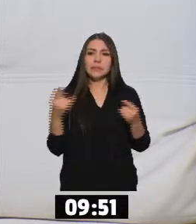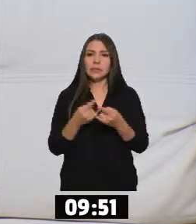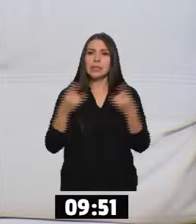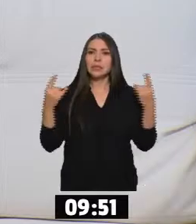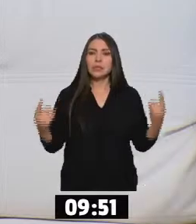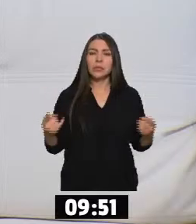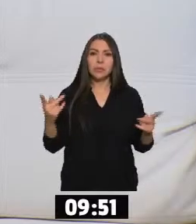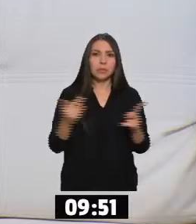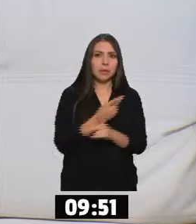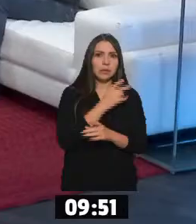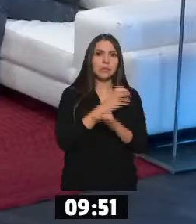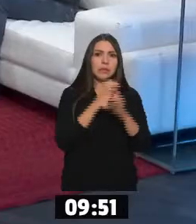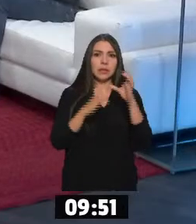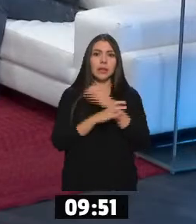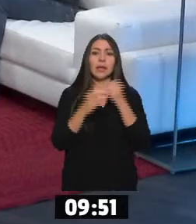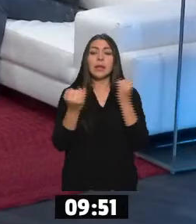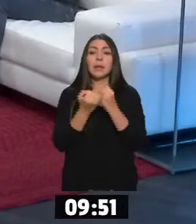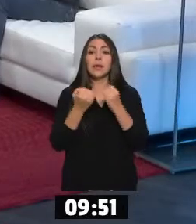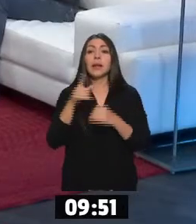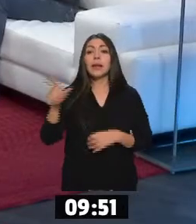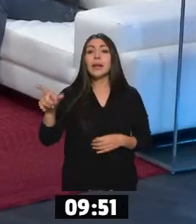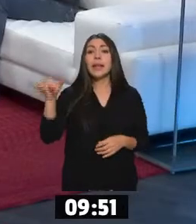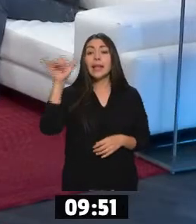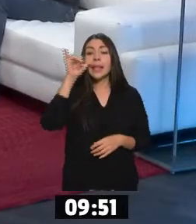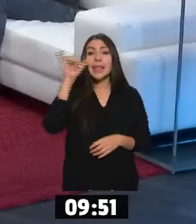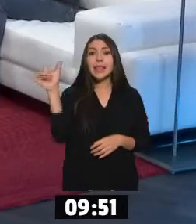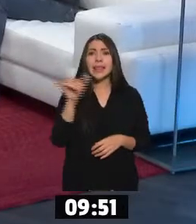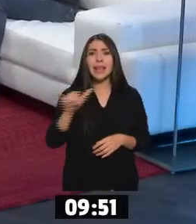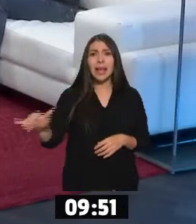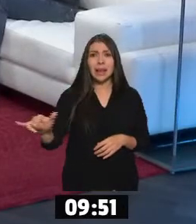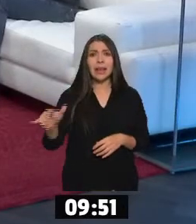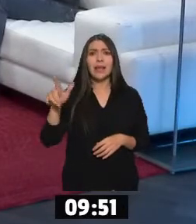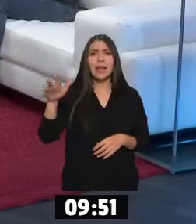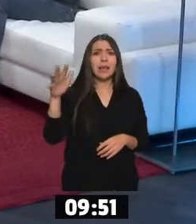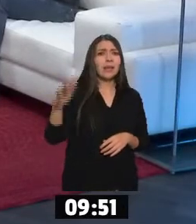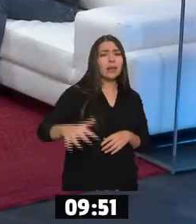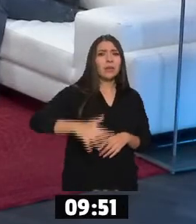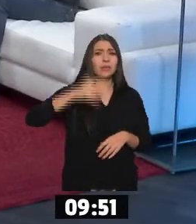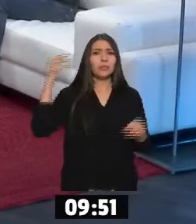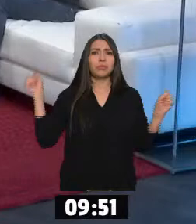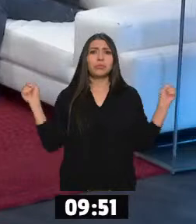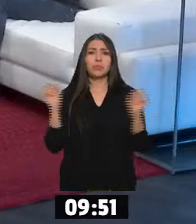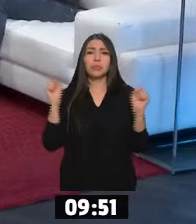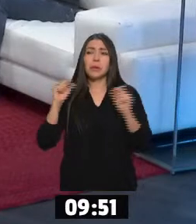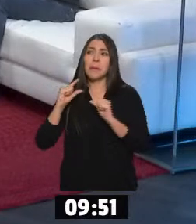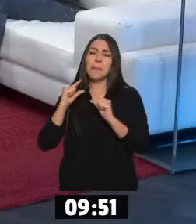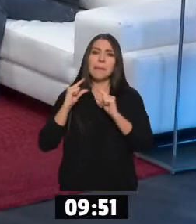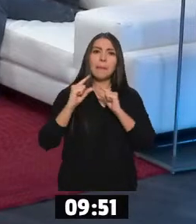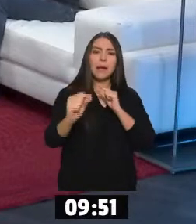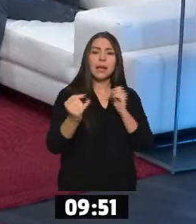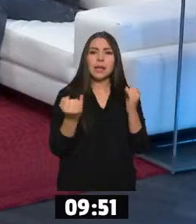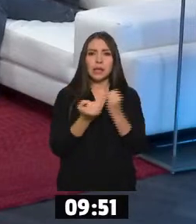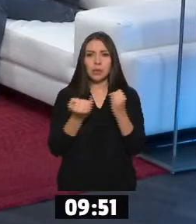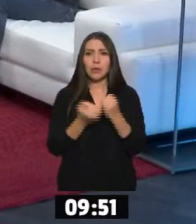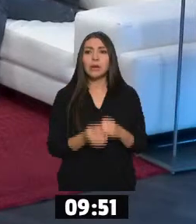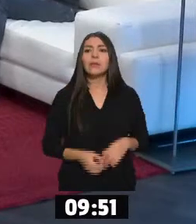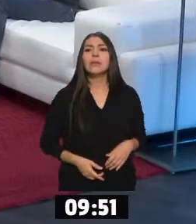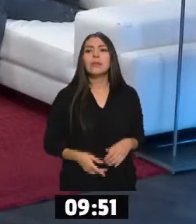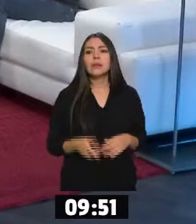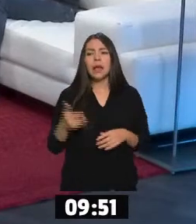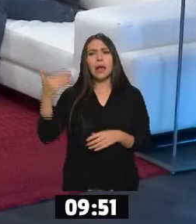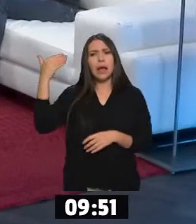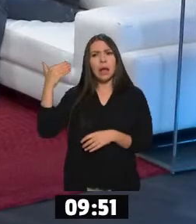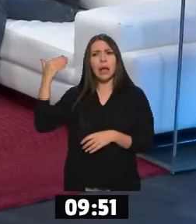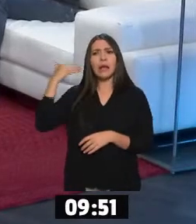recupera... Italia en la velocidad, en la ¿no? velocidad. ¿Cuándo acá? ¿De cuándo acá se habría Pues visto? ya tenemos antecedentes de competidores italianos en